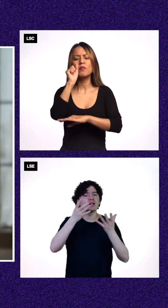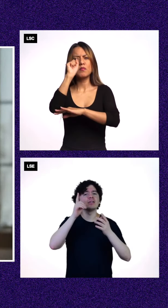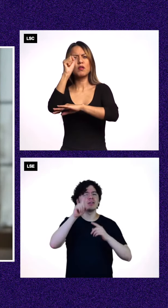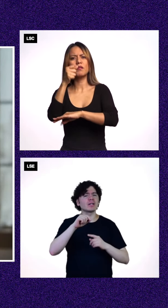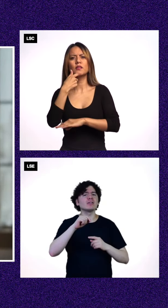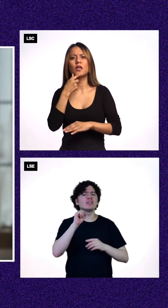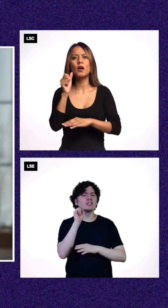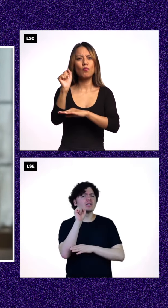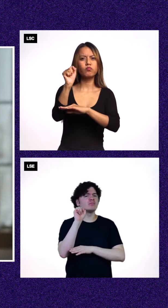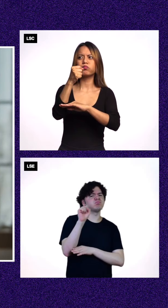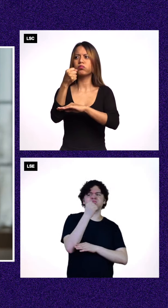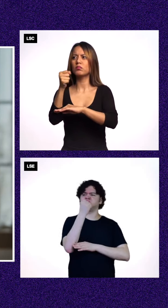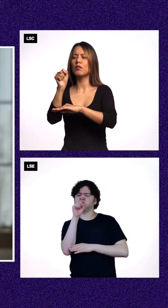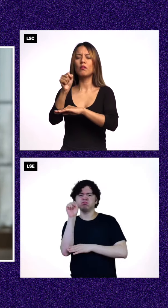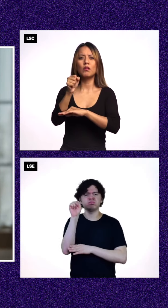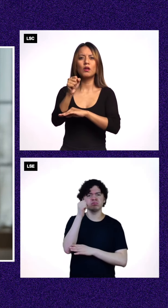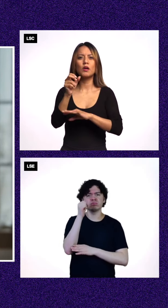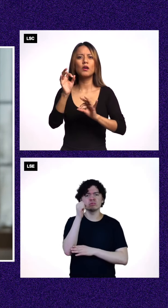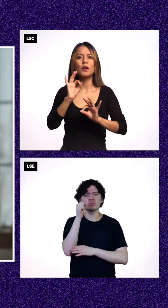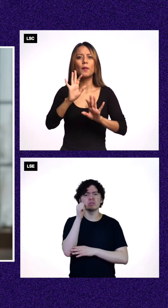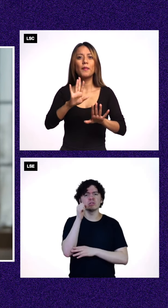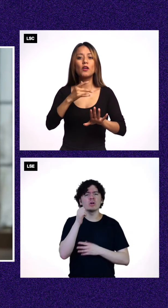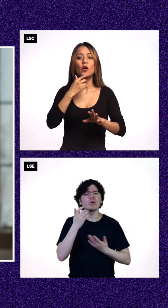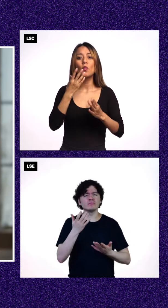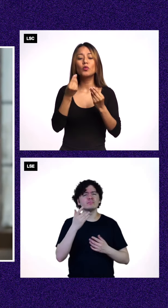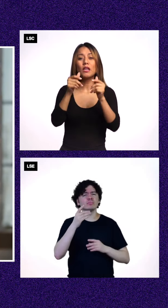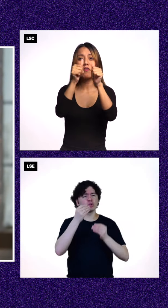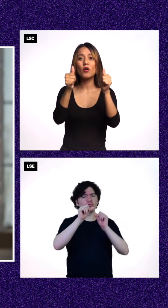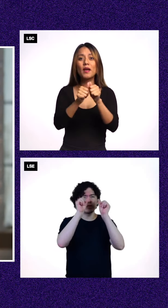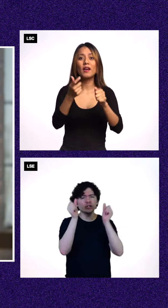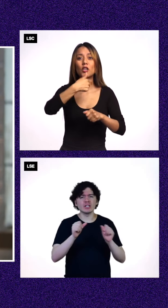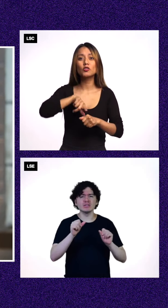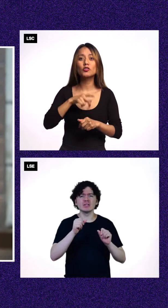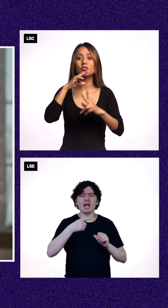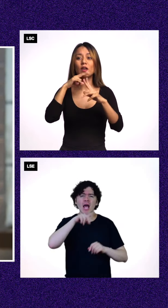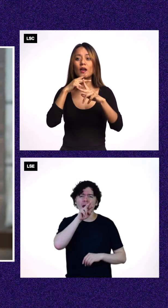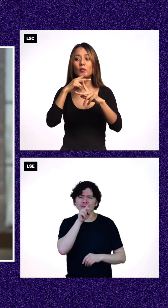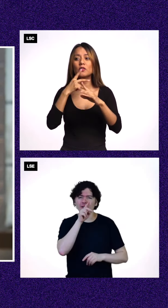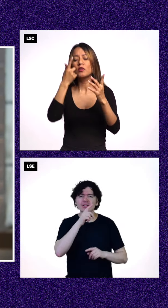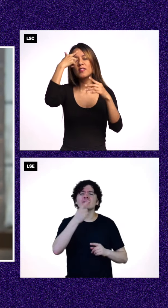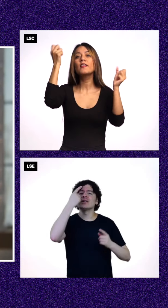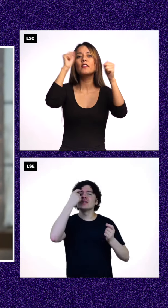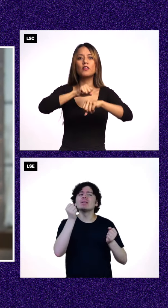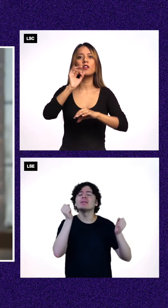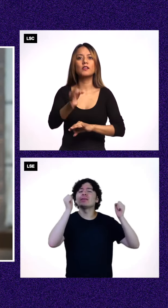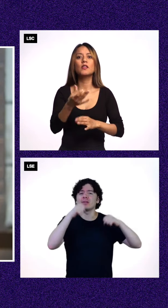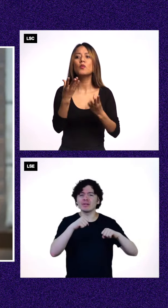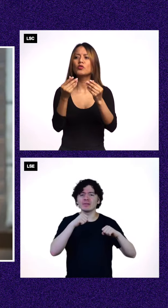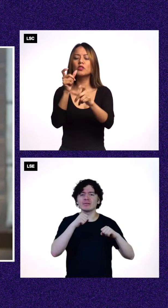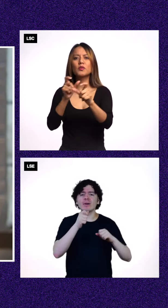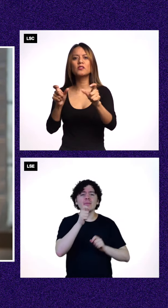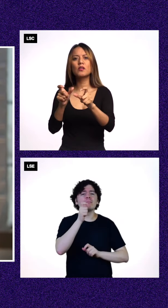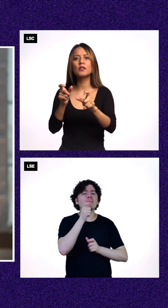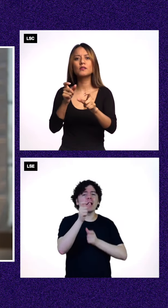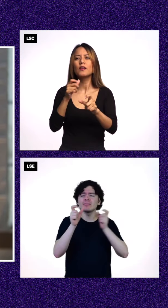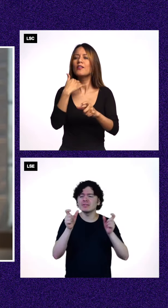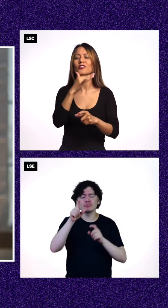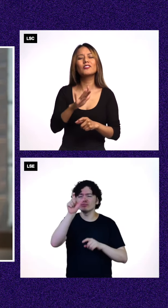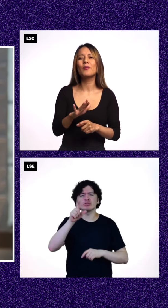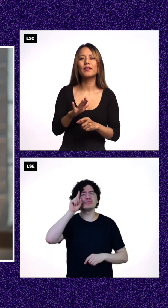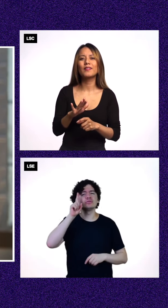Verás, la forma en la que hablamos es una decisión y muchas personas menosprecian el poder de sus palabras. Pero ¿puedo decirte